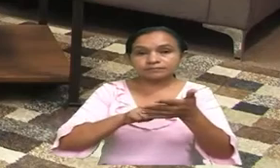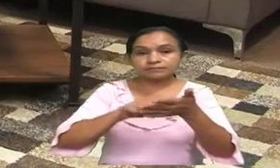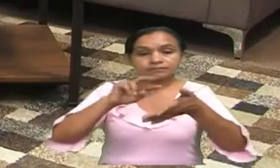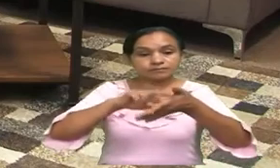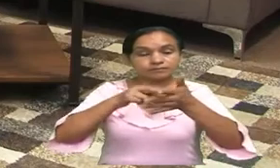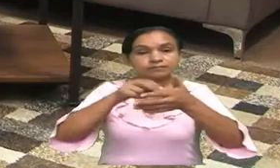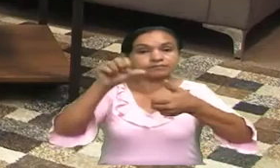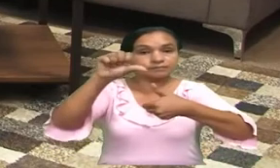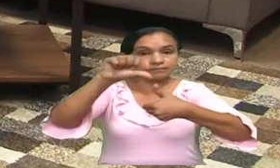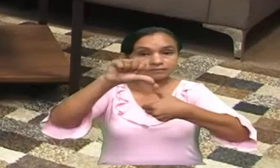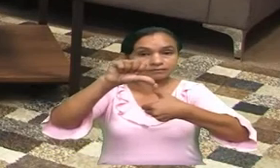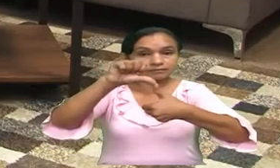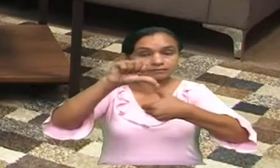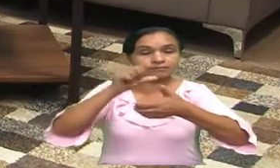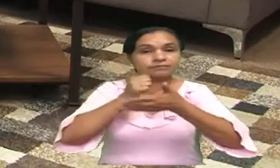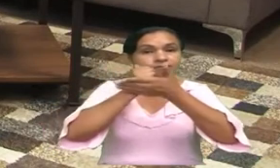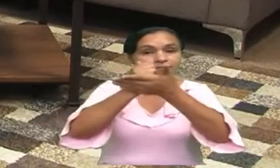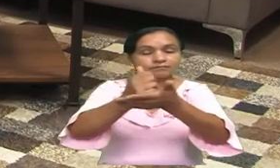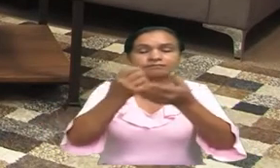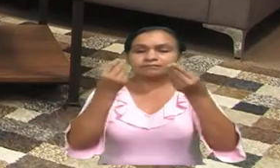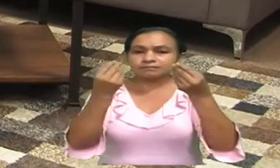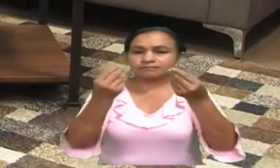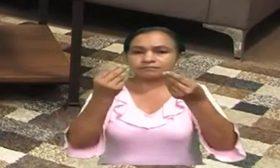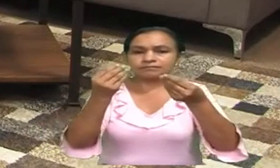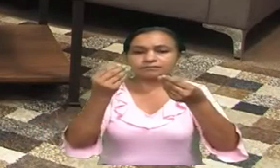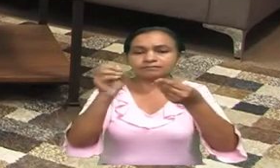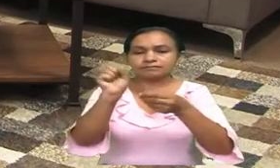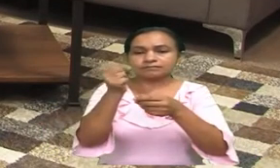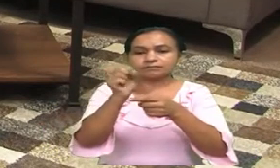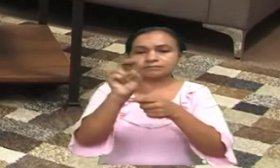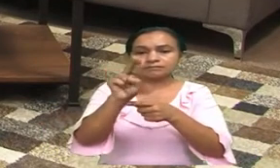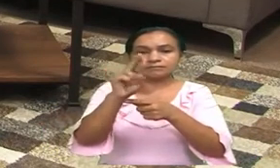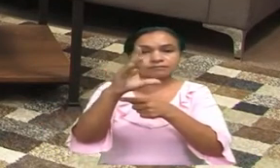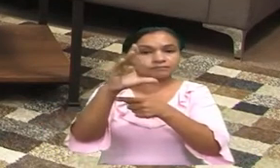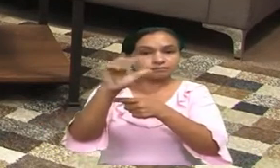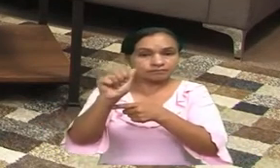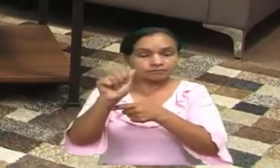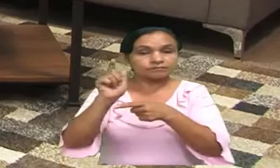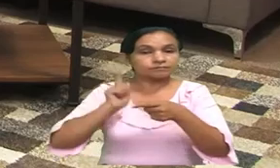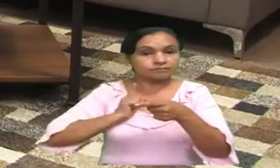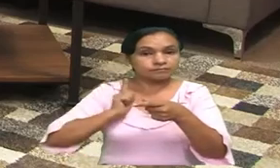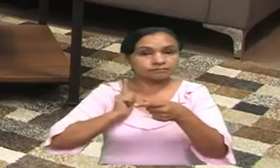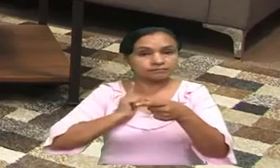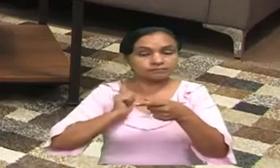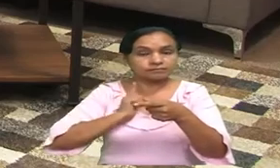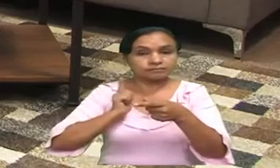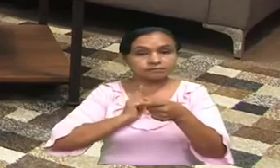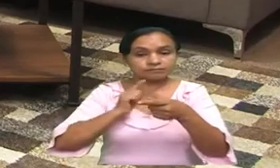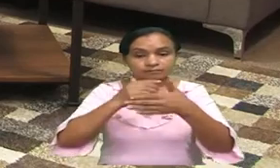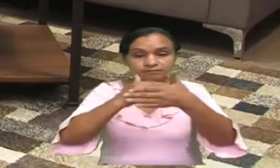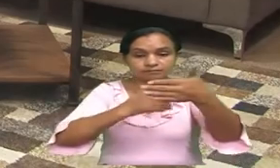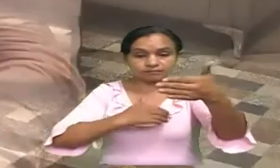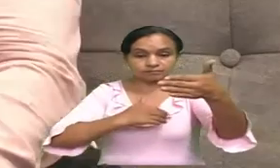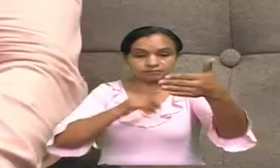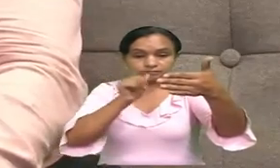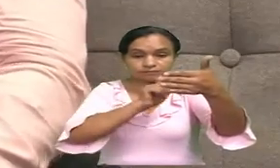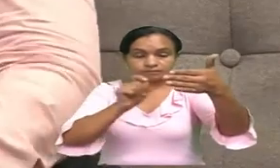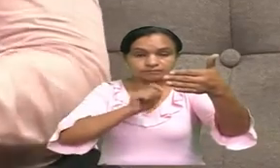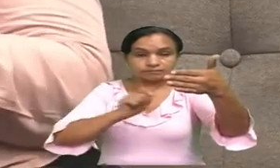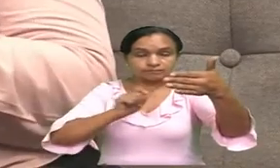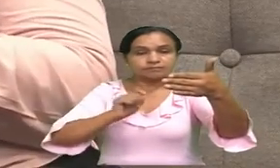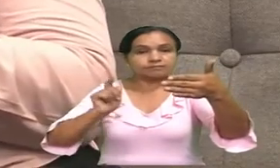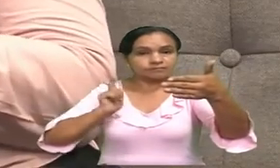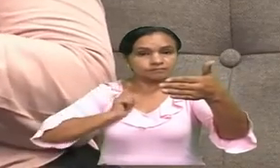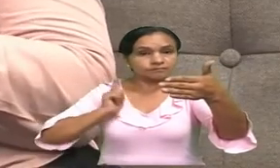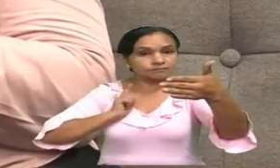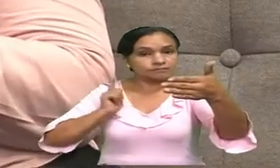en Centroamérica nos ayuda mucho porque nosotros a nivel de SUCA ya tenemos lo que es el sistema